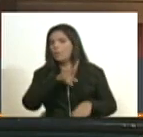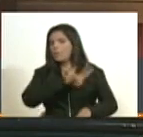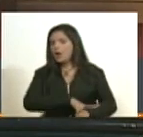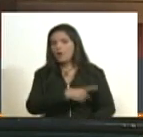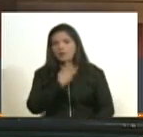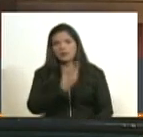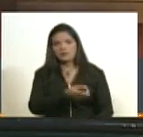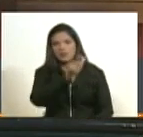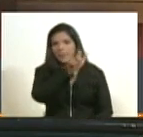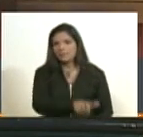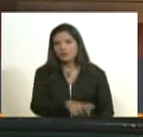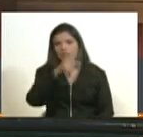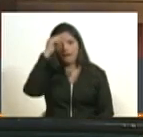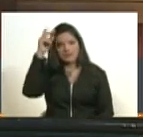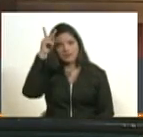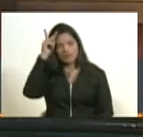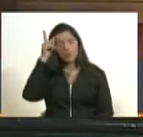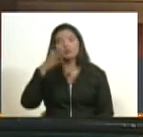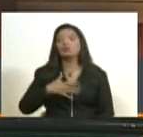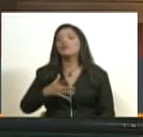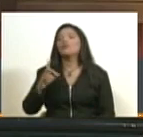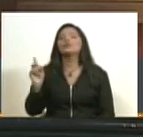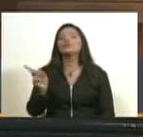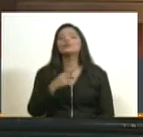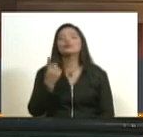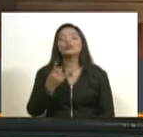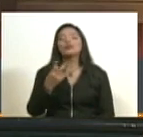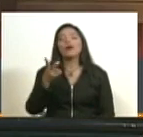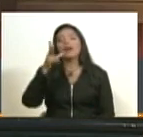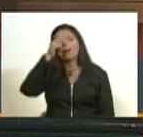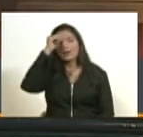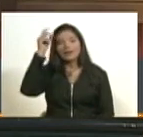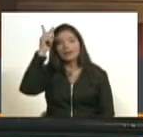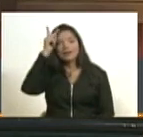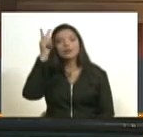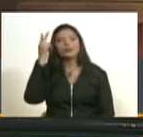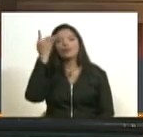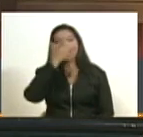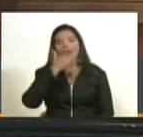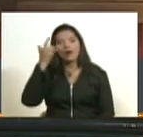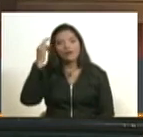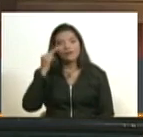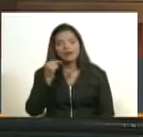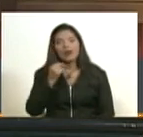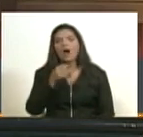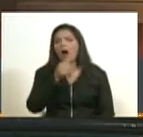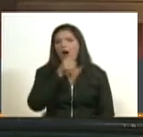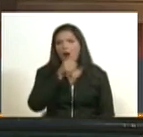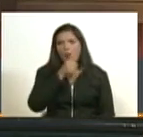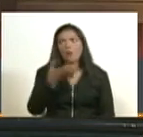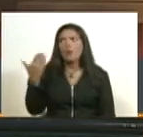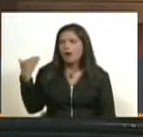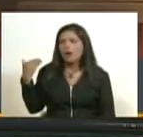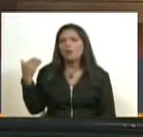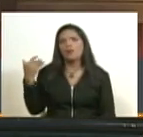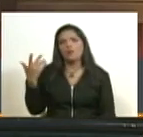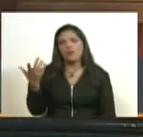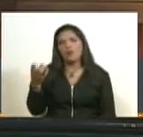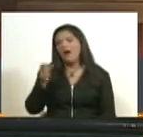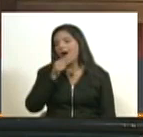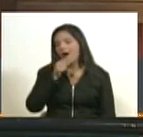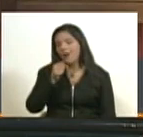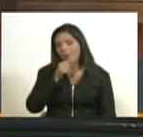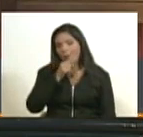decir. Somos indios y africanos, nieto y bisnieto de africanos.